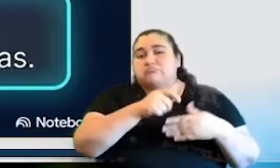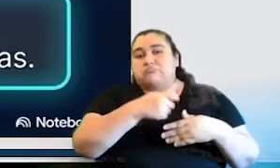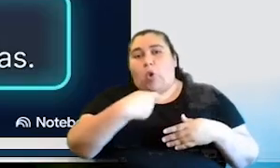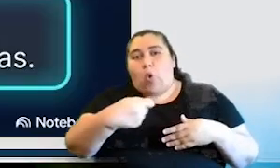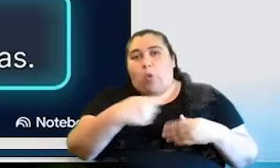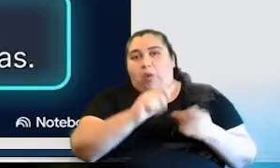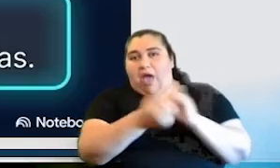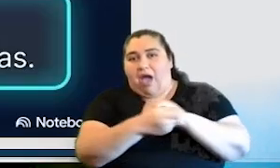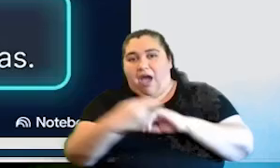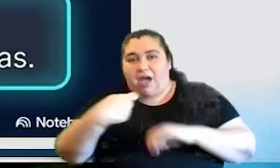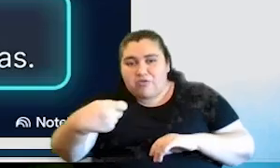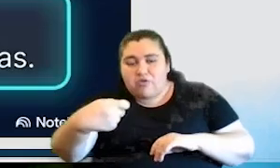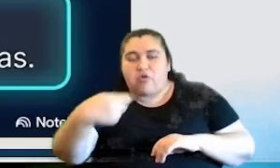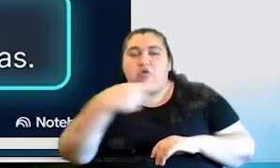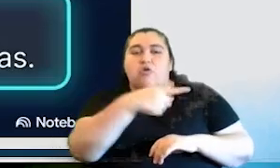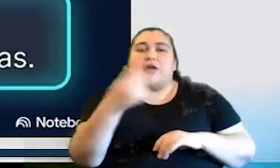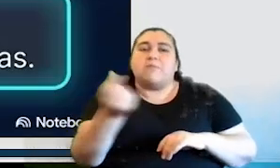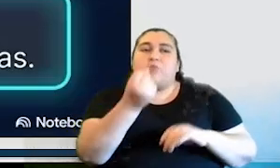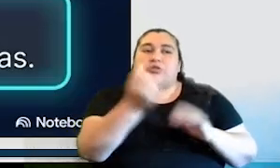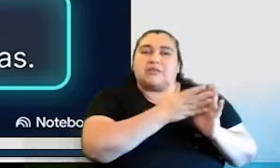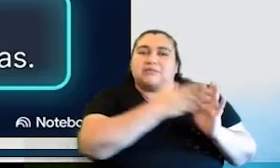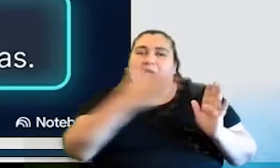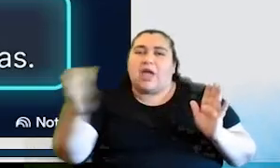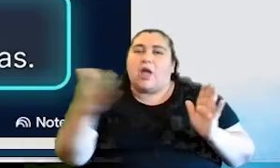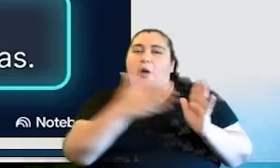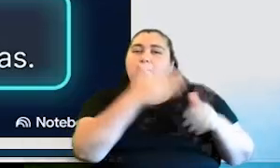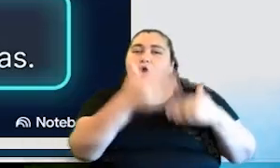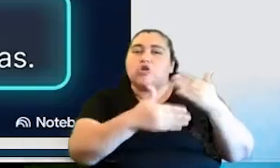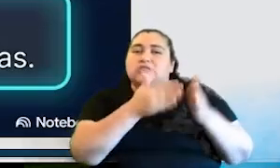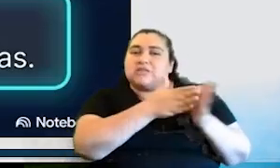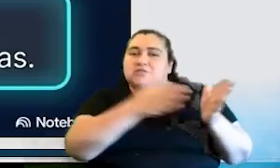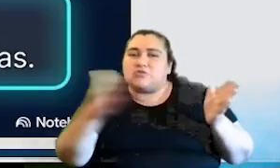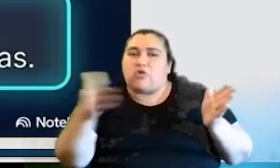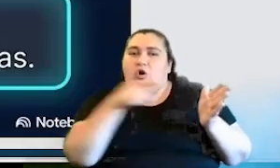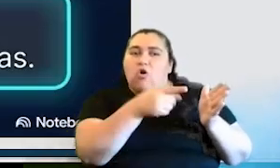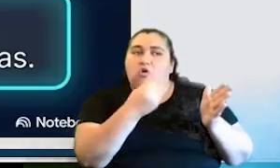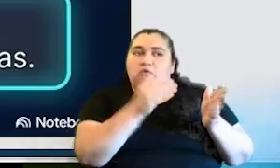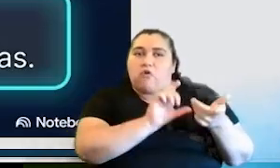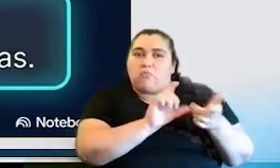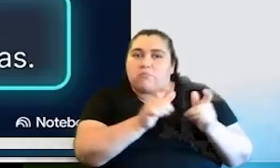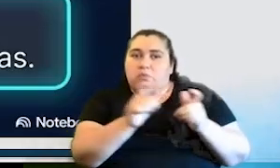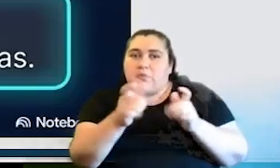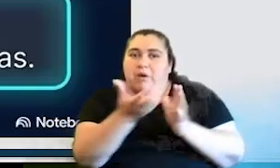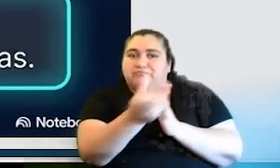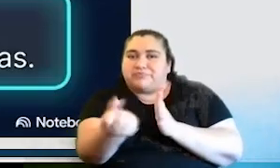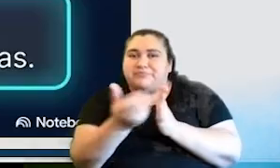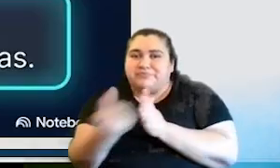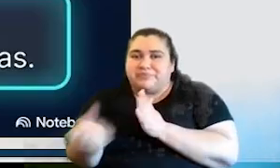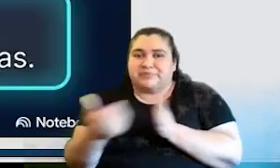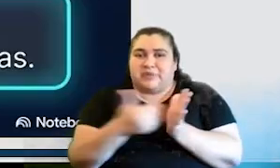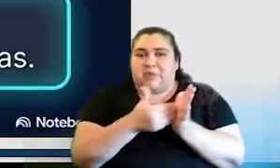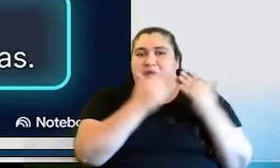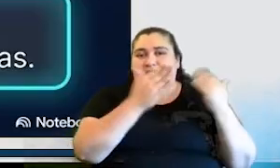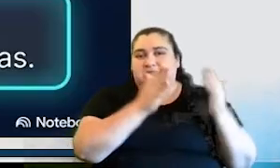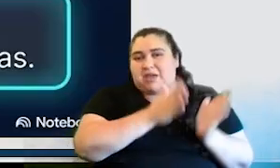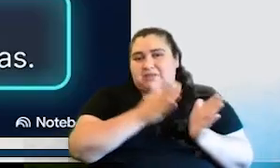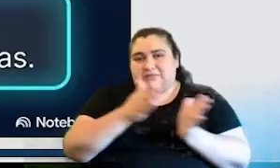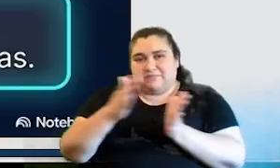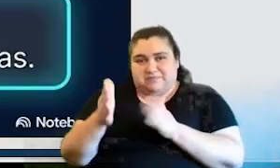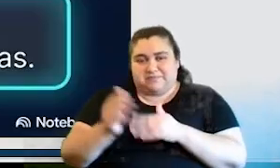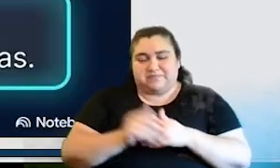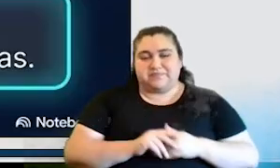pero que es muy importante también en los efectos de que tenga una correcta detracción de la retención. Nosotros